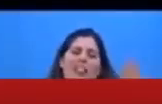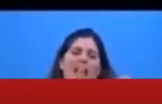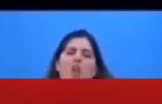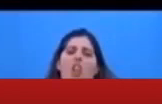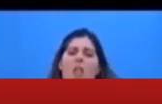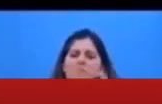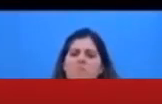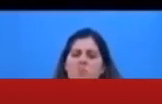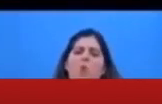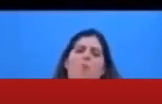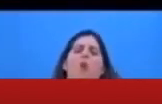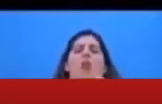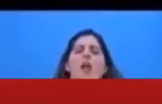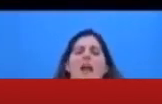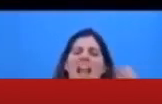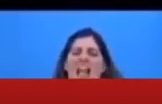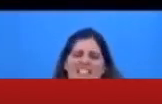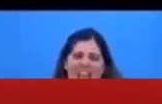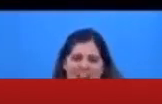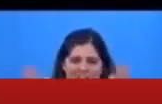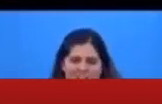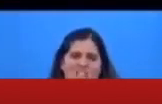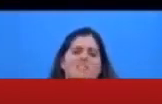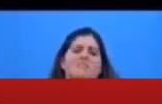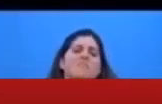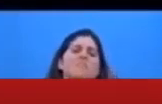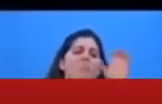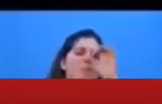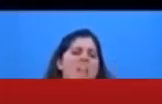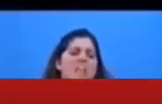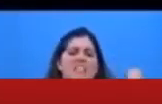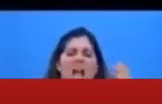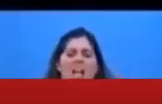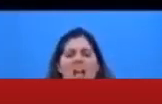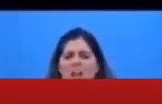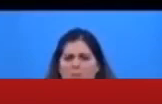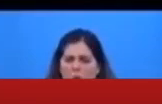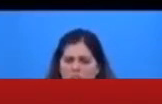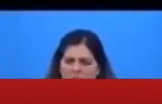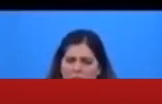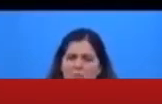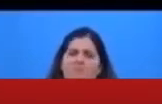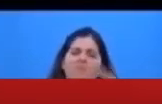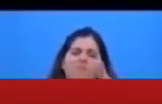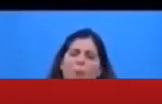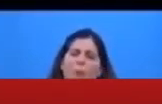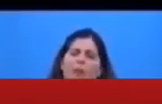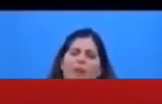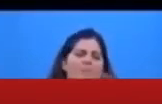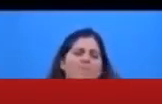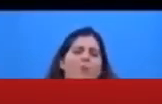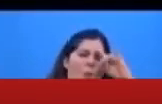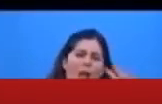Este gobierno apenas asumió, le quitó las retenciones a las mineras. Lo vemos también en Vaca